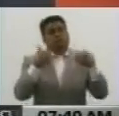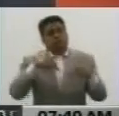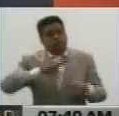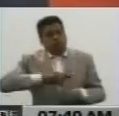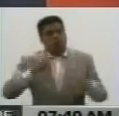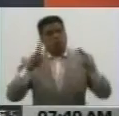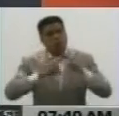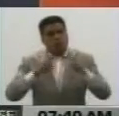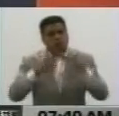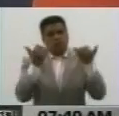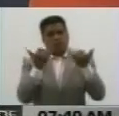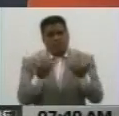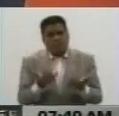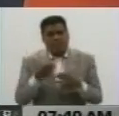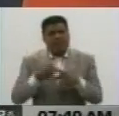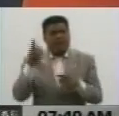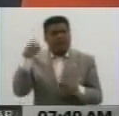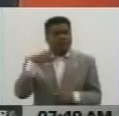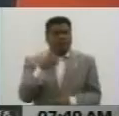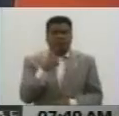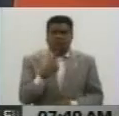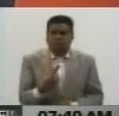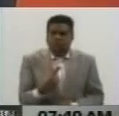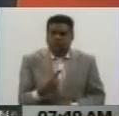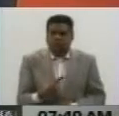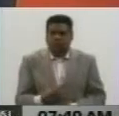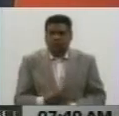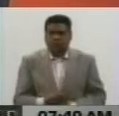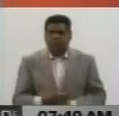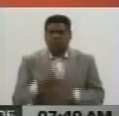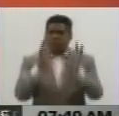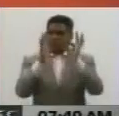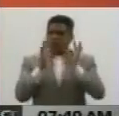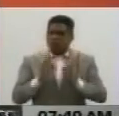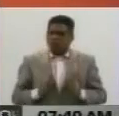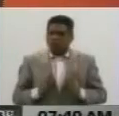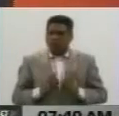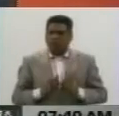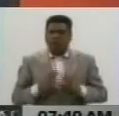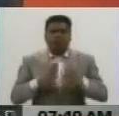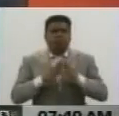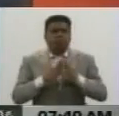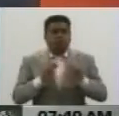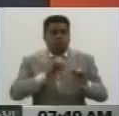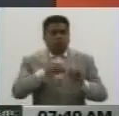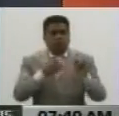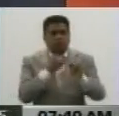tenemos que pasar a hacerla de manera formal para internacionalmente hacerlas valer.